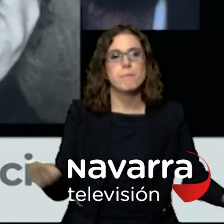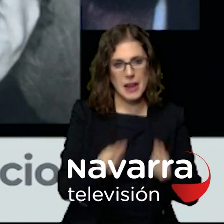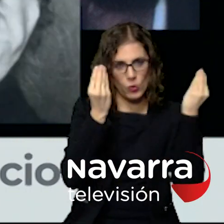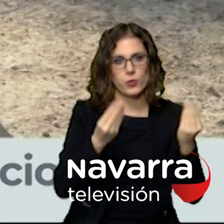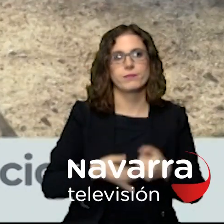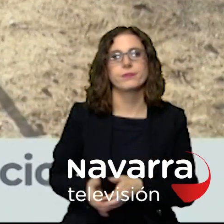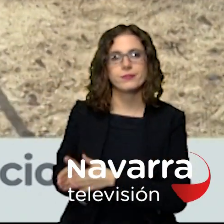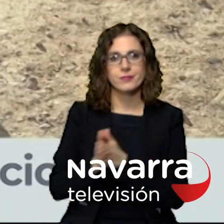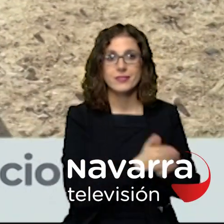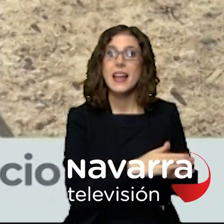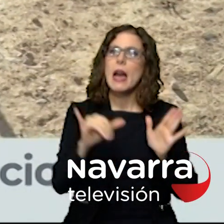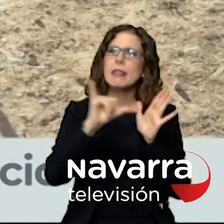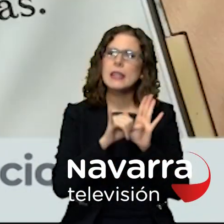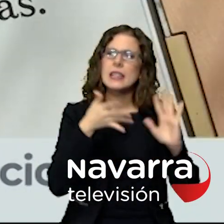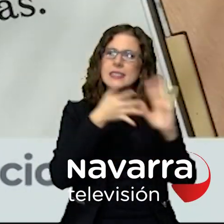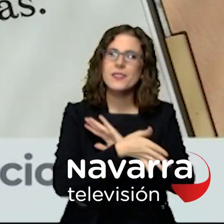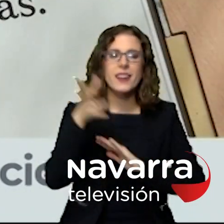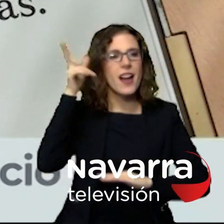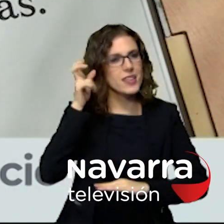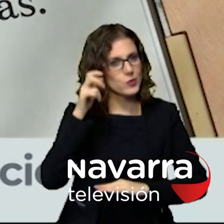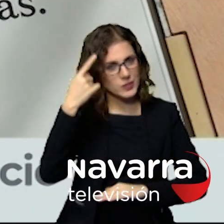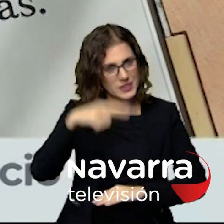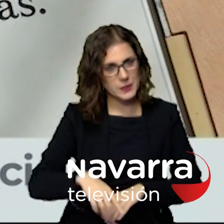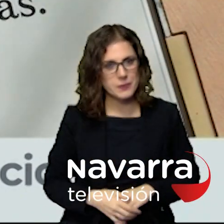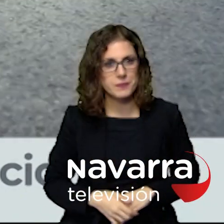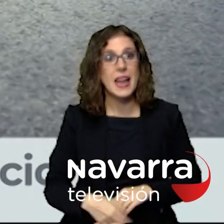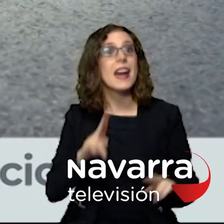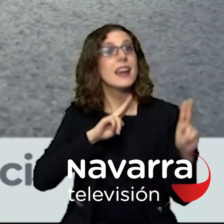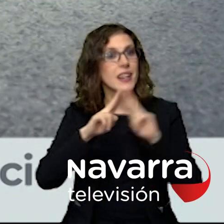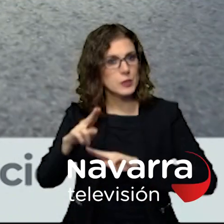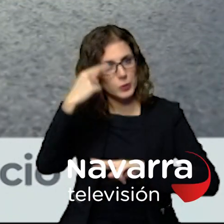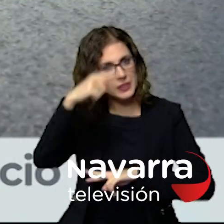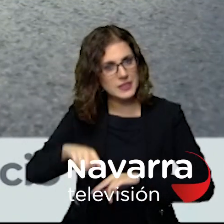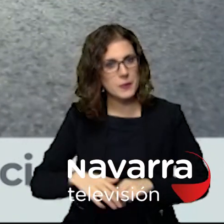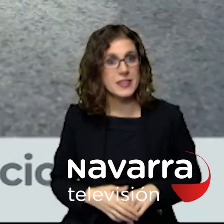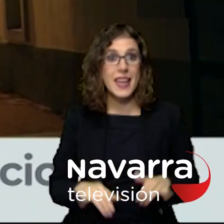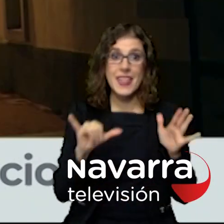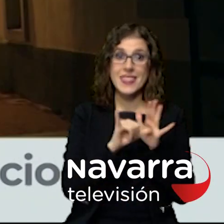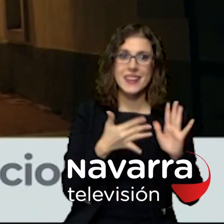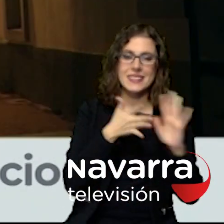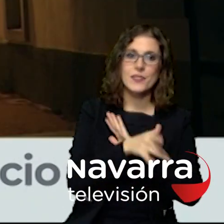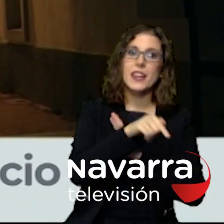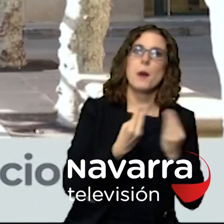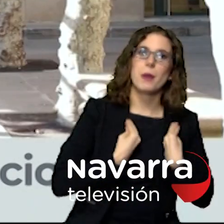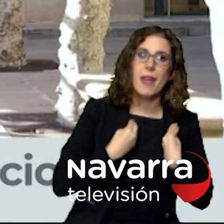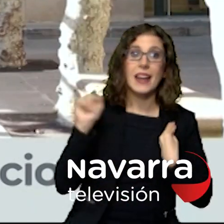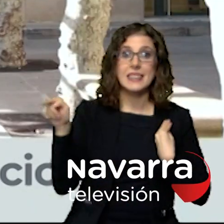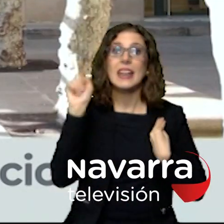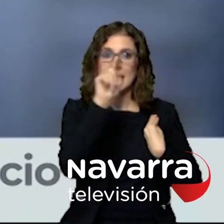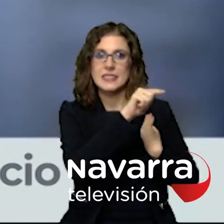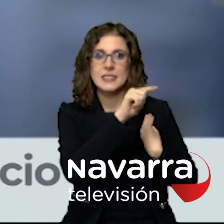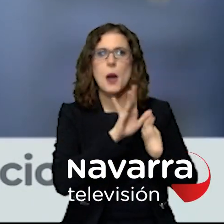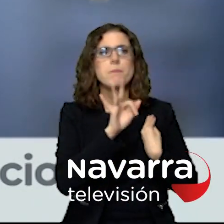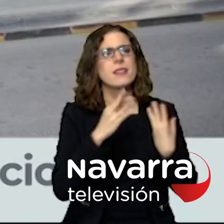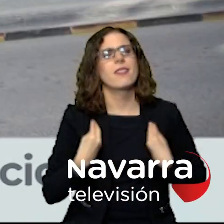Estar cerca es saber escuchar, saber responder. Estar cerca es vivir aquí y aquí y convivir en